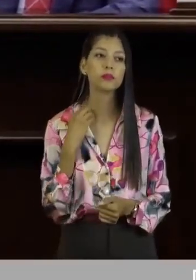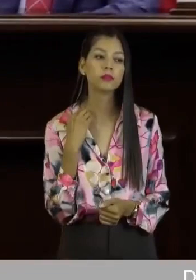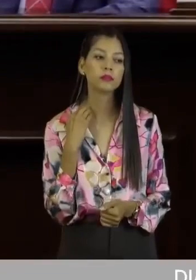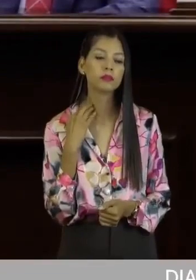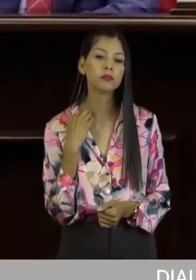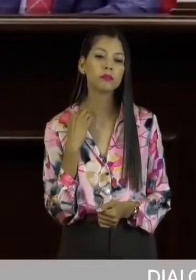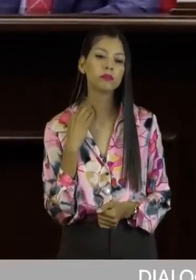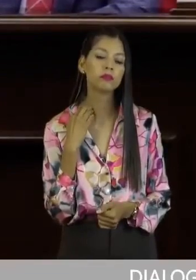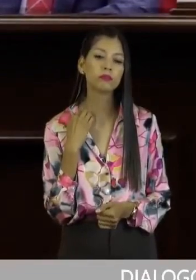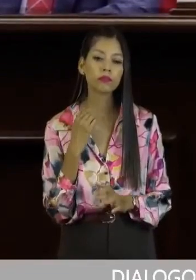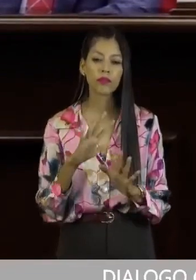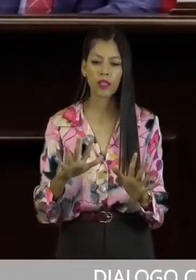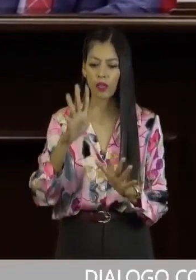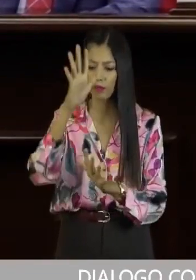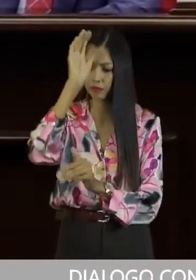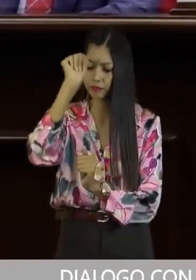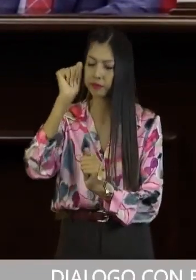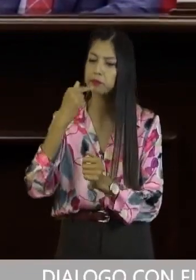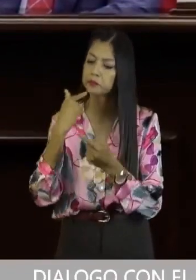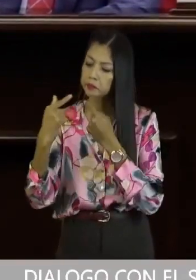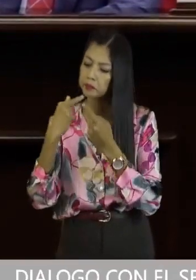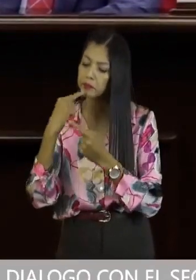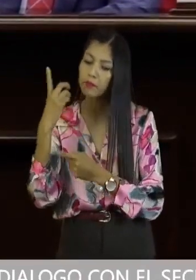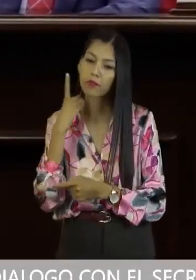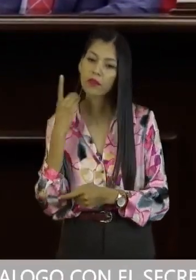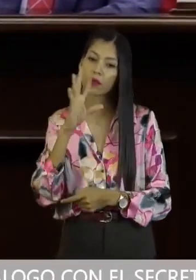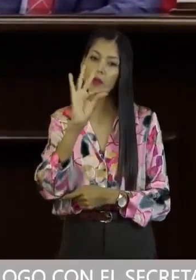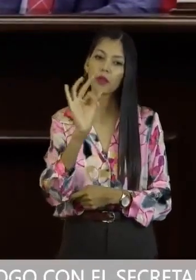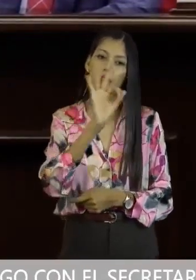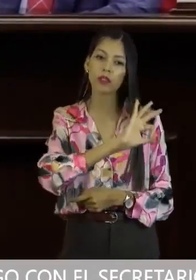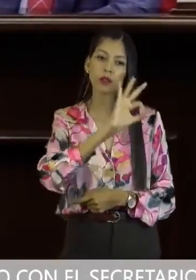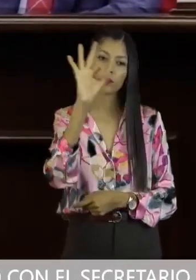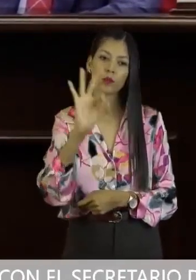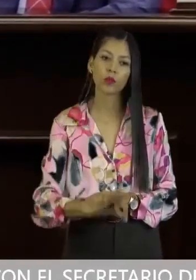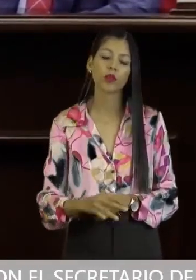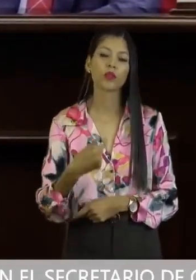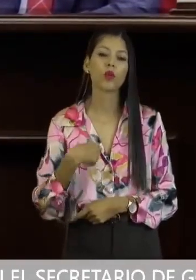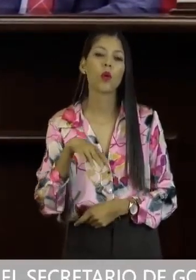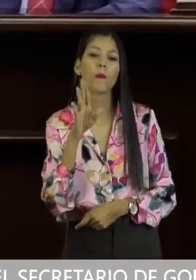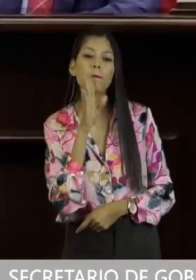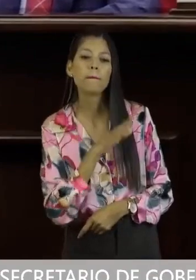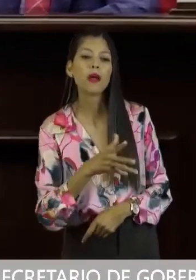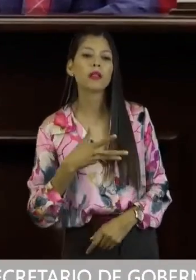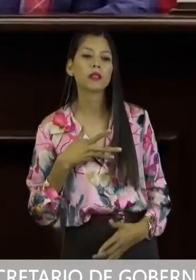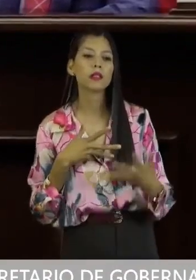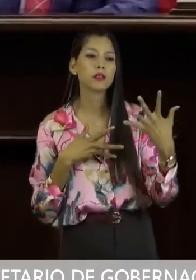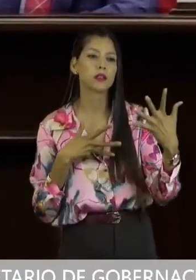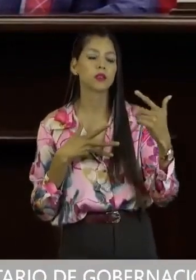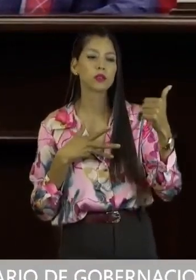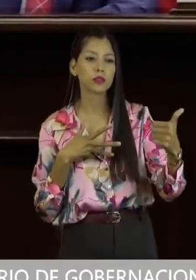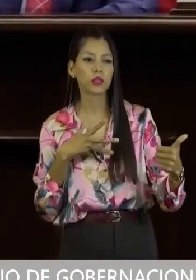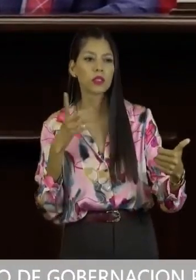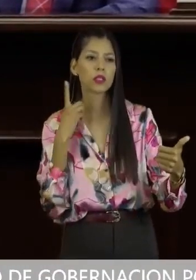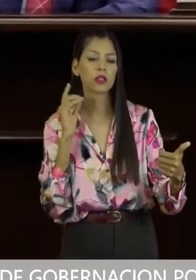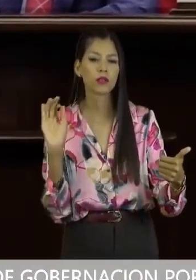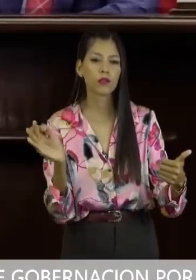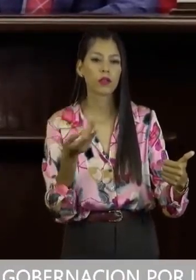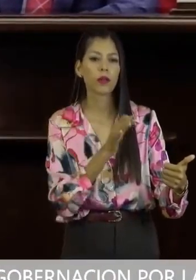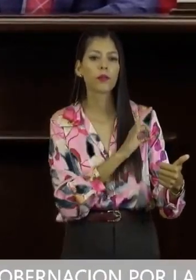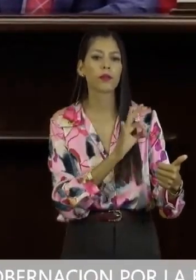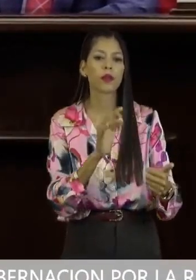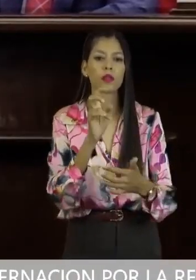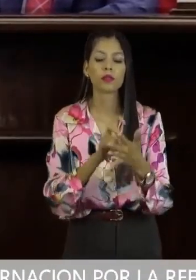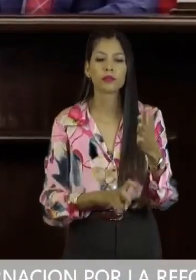se acordaron los diputados que el 40%, y si estoy mal, aquí hay 5 o 6 diputados federales que me pueden corregir,